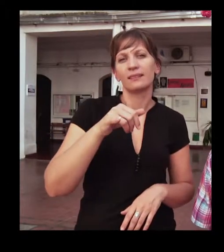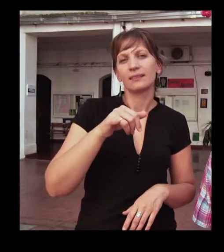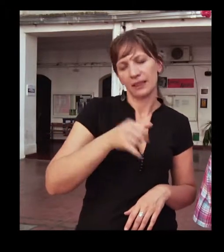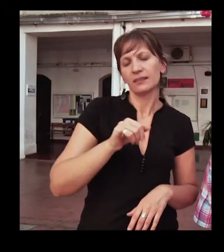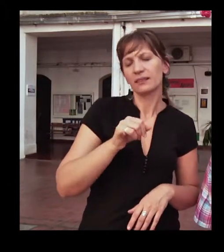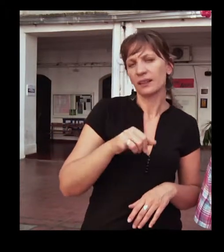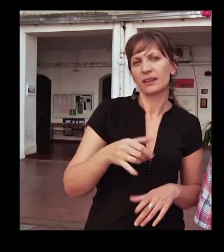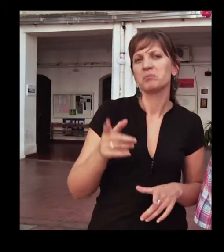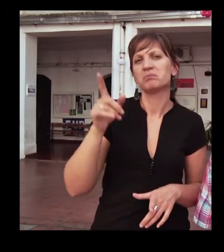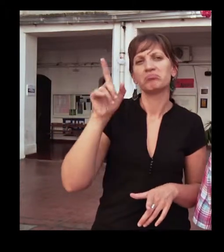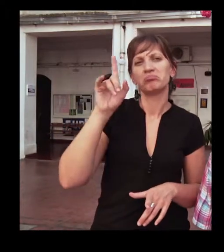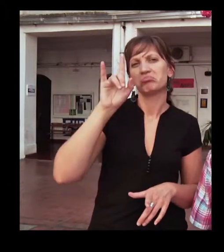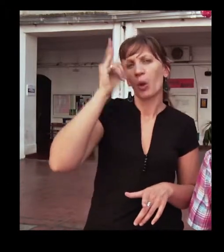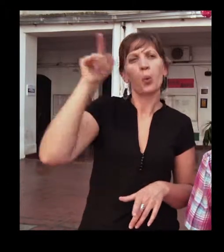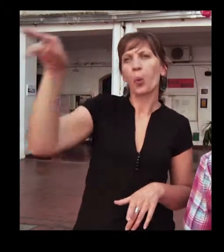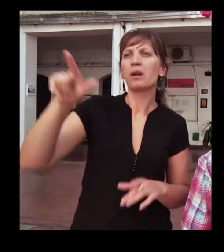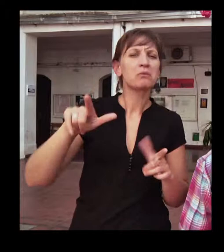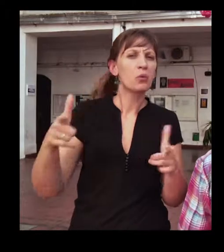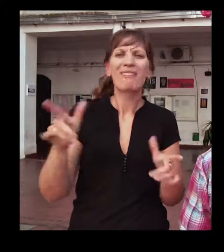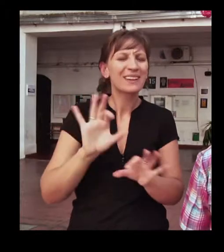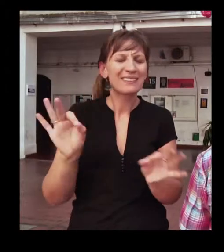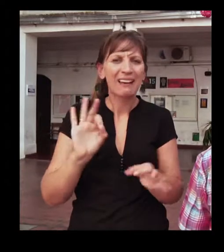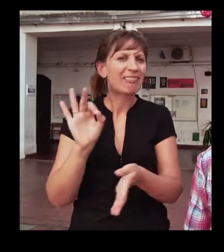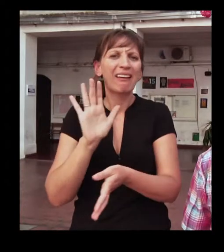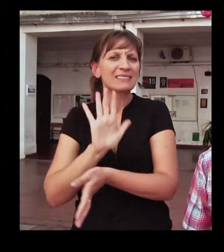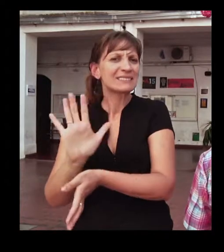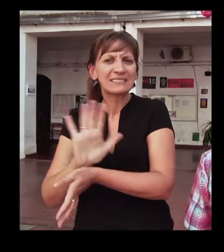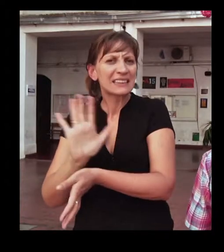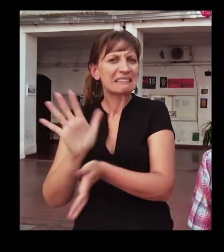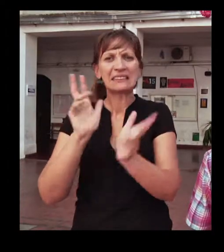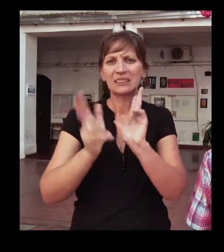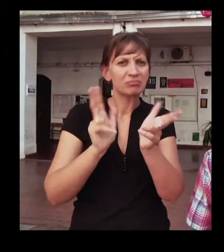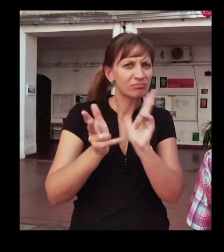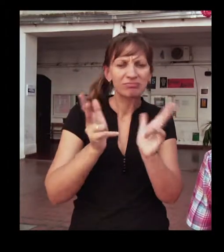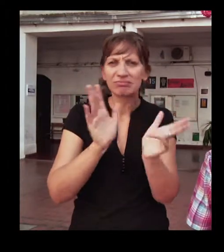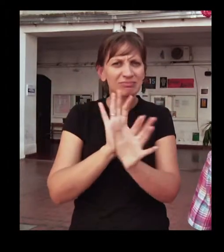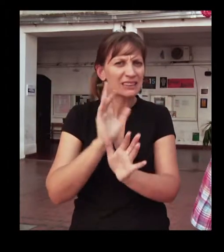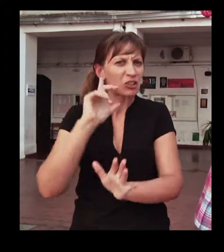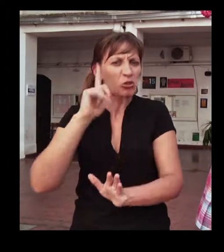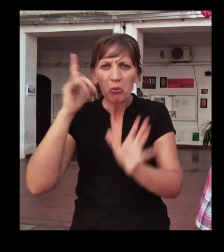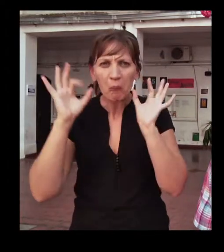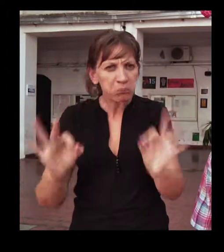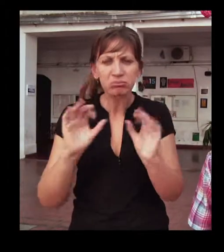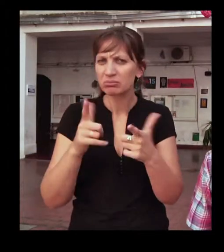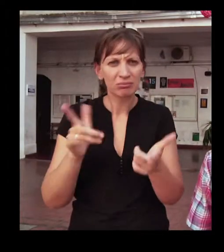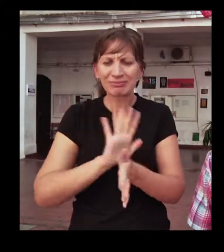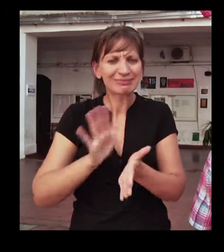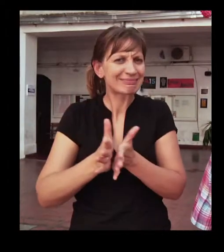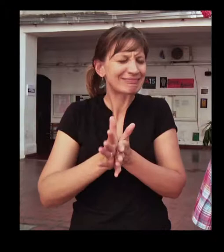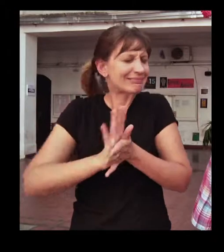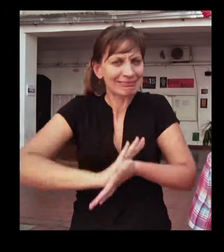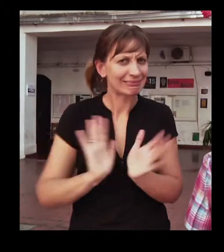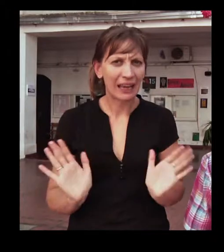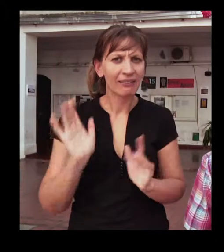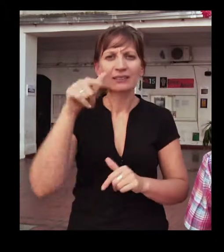ningún tipo de películas y hecha en lengua de señas completamente sordo diríamos y sella con nuestra primera